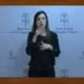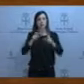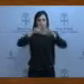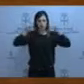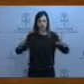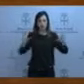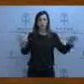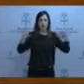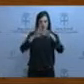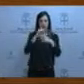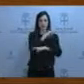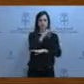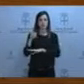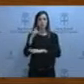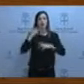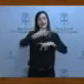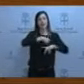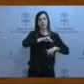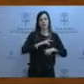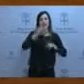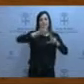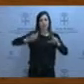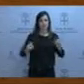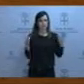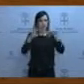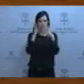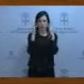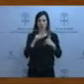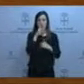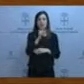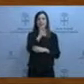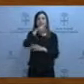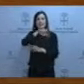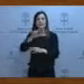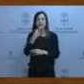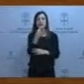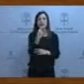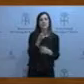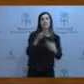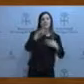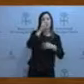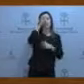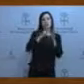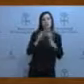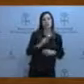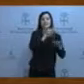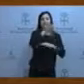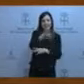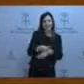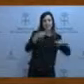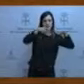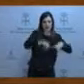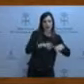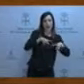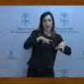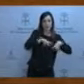con los del Instituto Nacional de Estadística. Según la estadística del INE, el saldo vegetativo correspondiente al primer semestre de 2015, que es el último dato disponible,